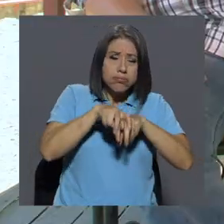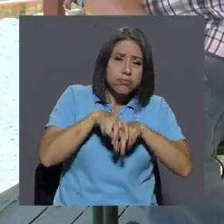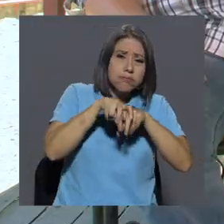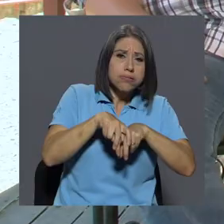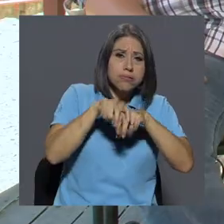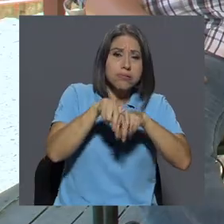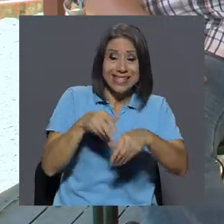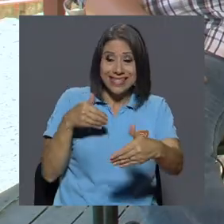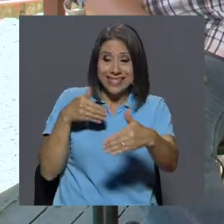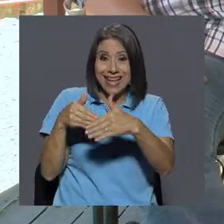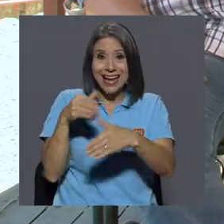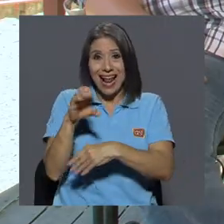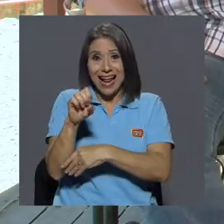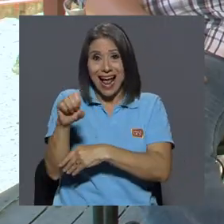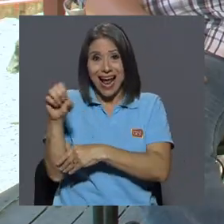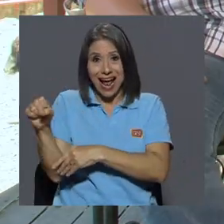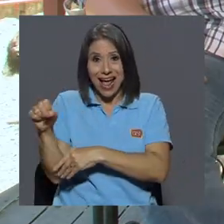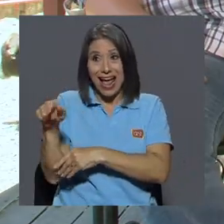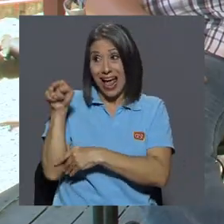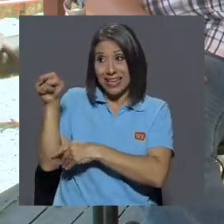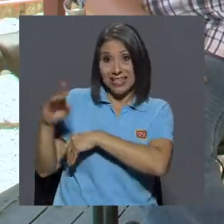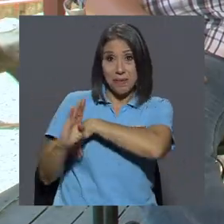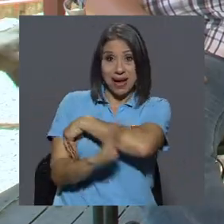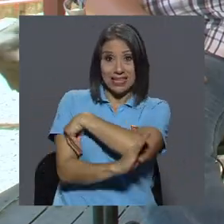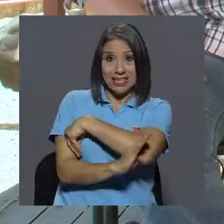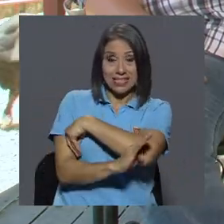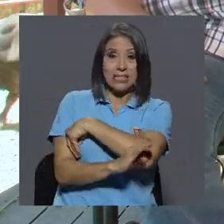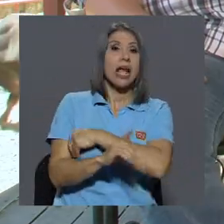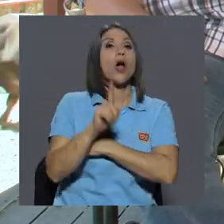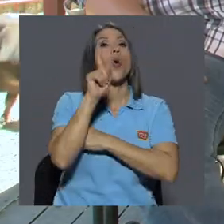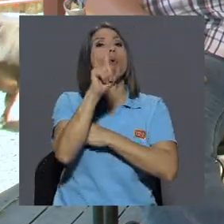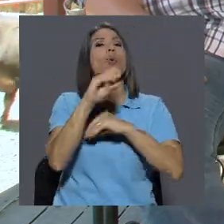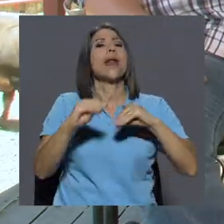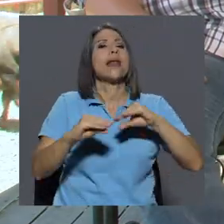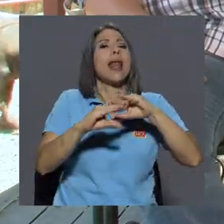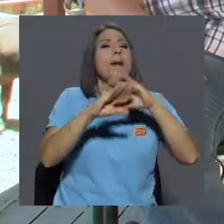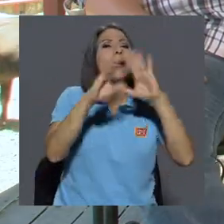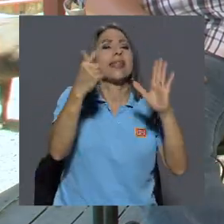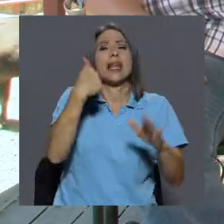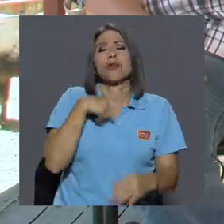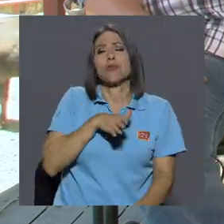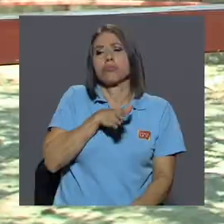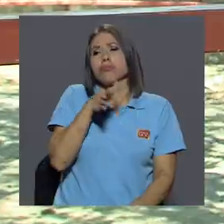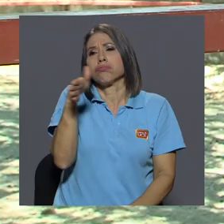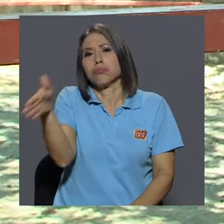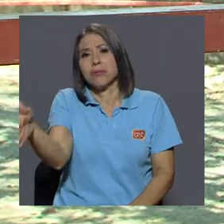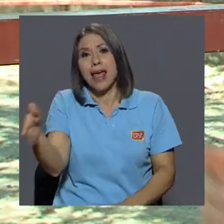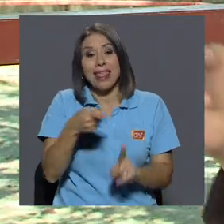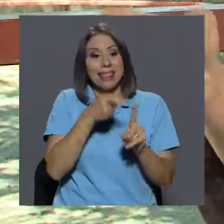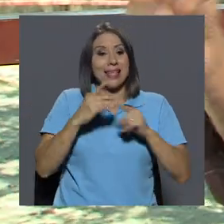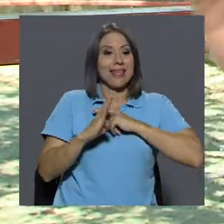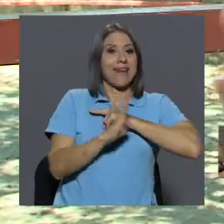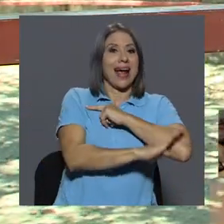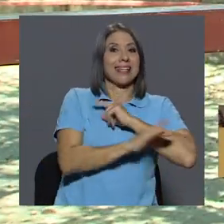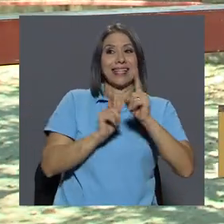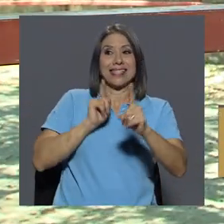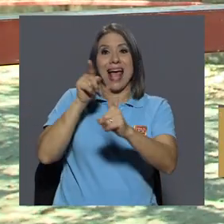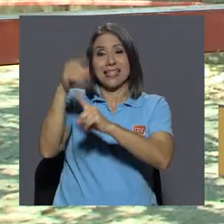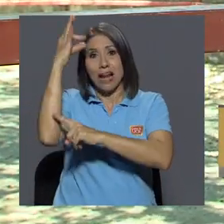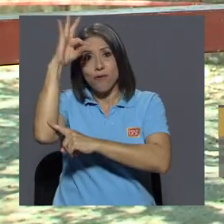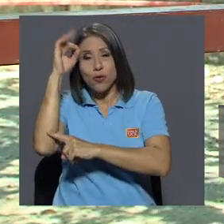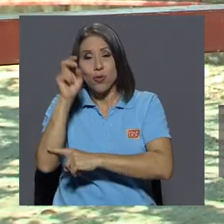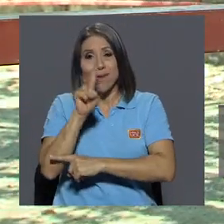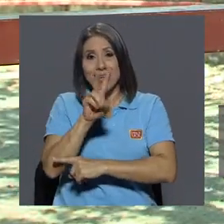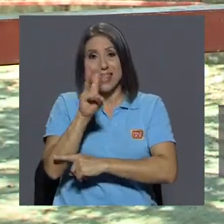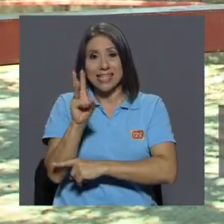en Bagaces. Llego a la 1 de la mañana a La Fortuna, de Bagaces a Fortuna hay 26 kilómetros, y veo un carro a la par